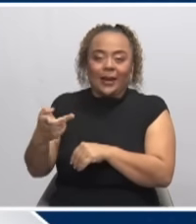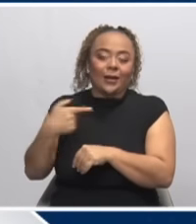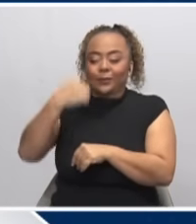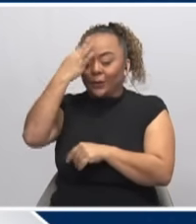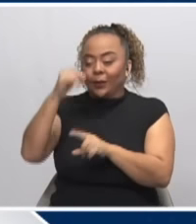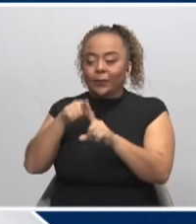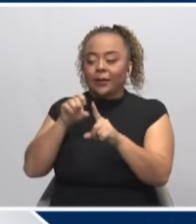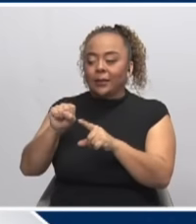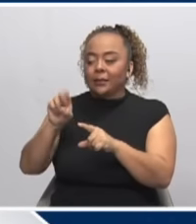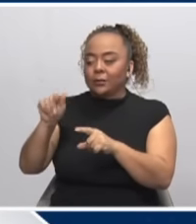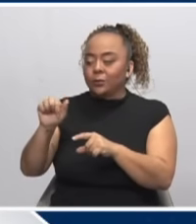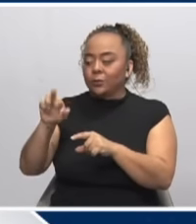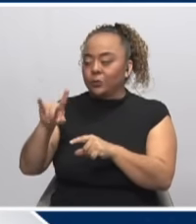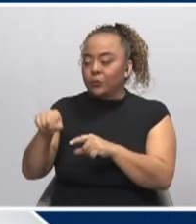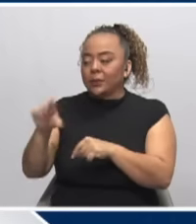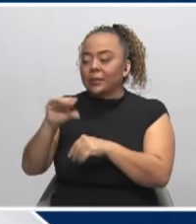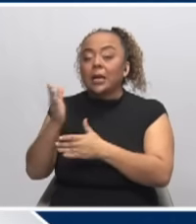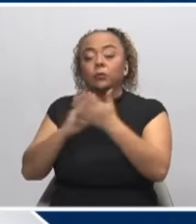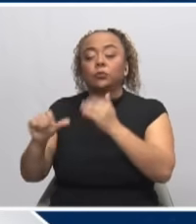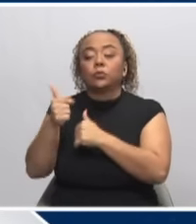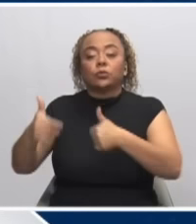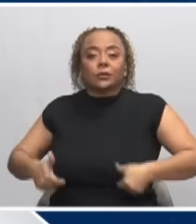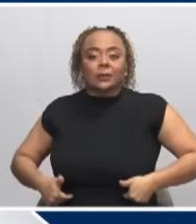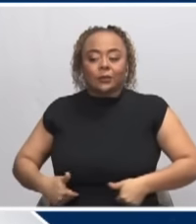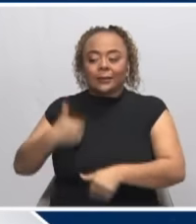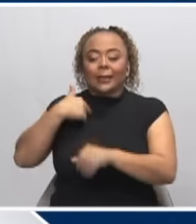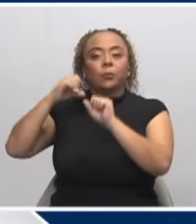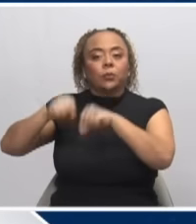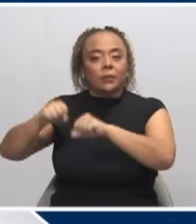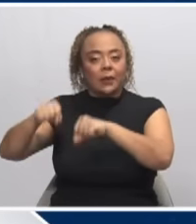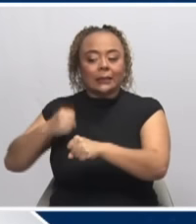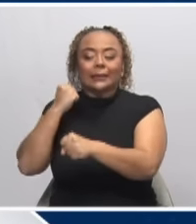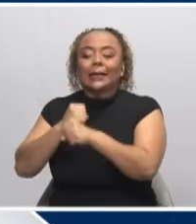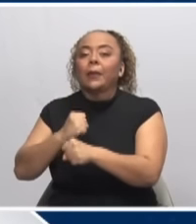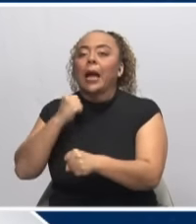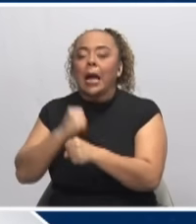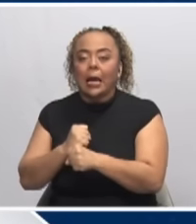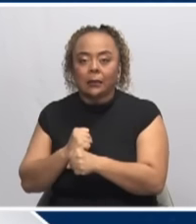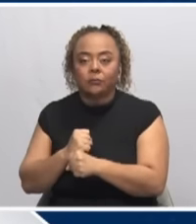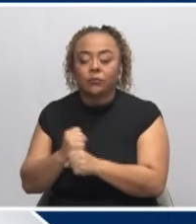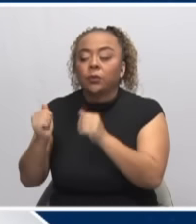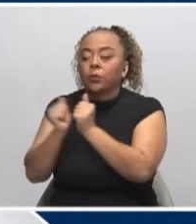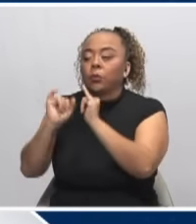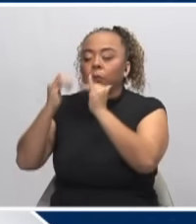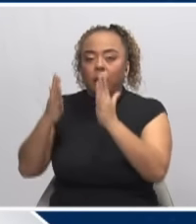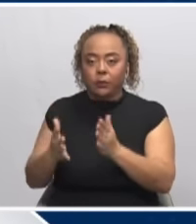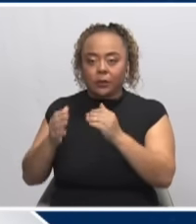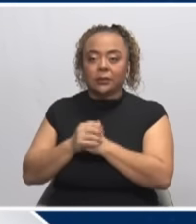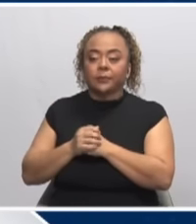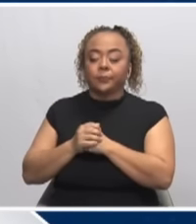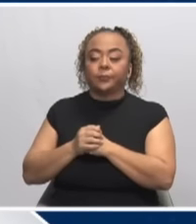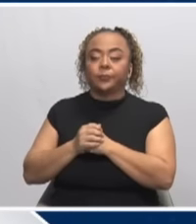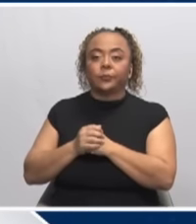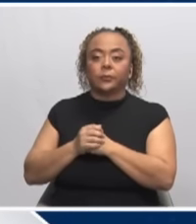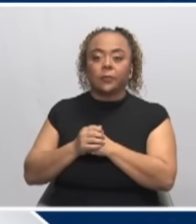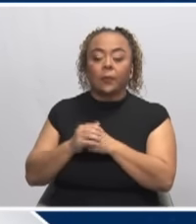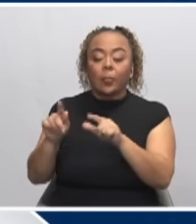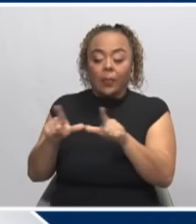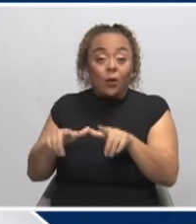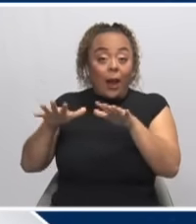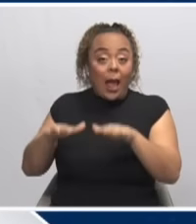Luis Fernando Suárez y algunos otros técnicos han tenido la posibilidad de trabajar con los jugadores incluso del medio local